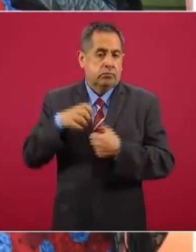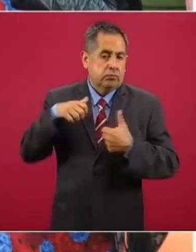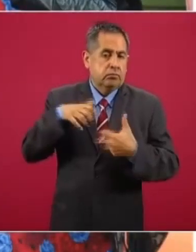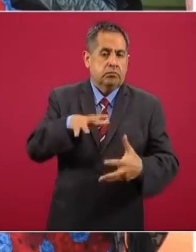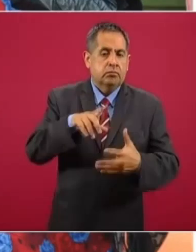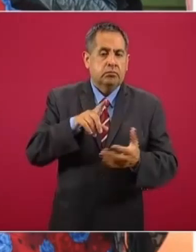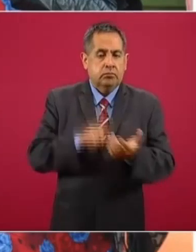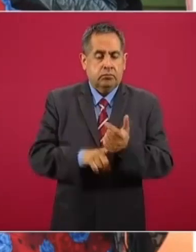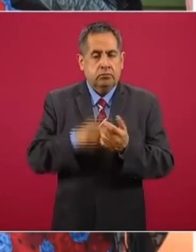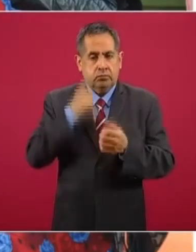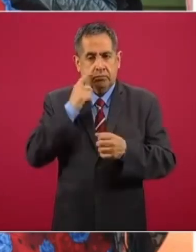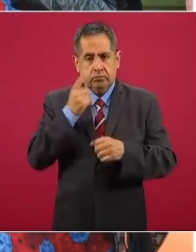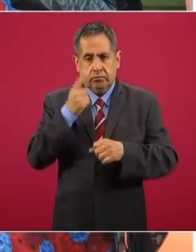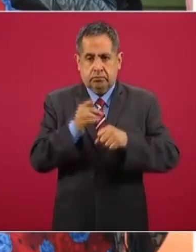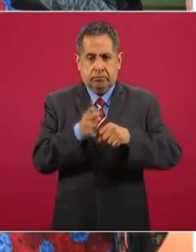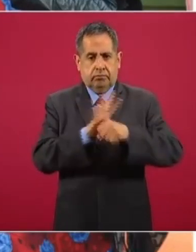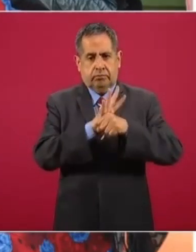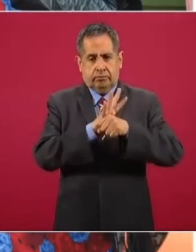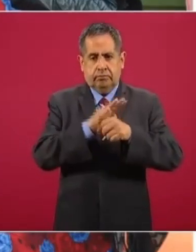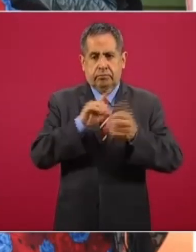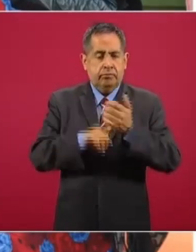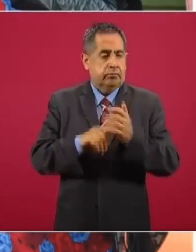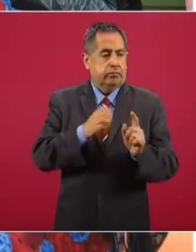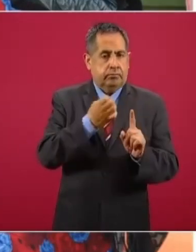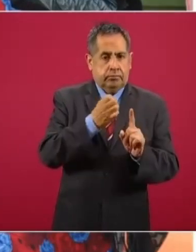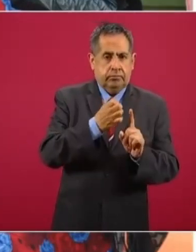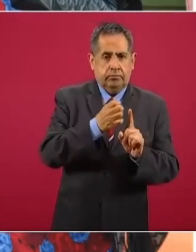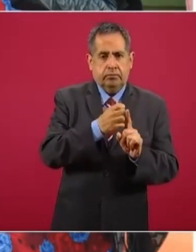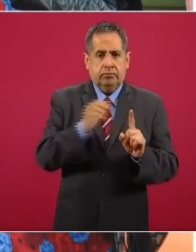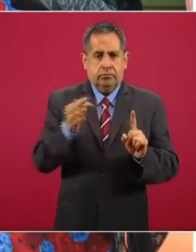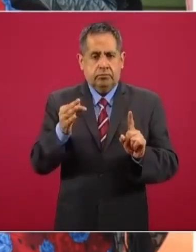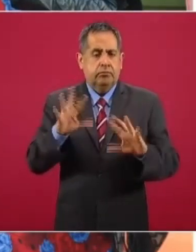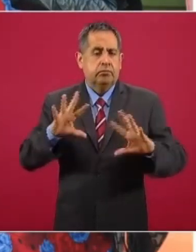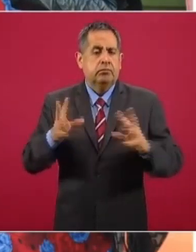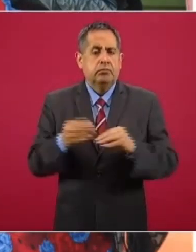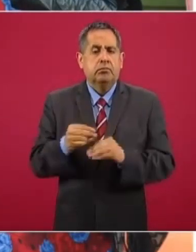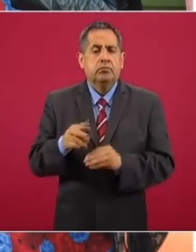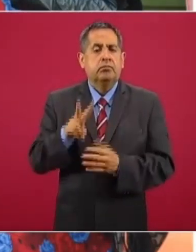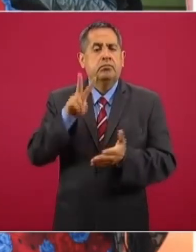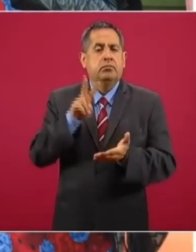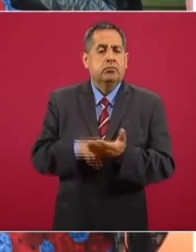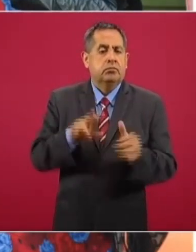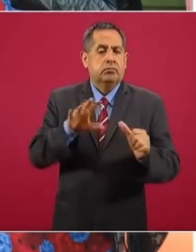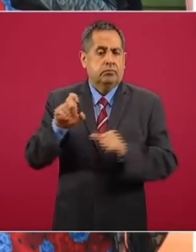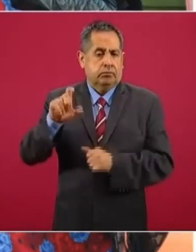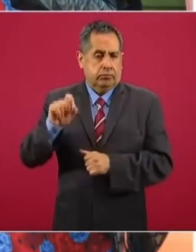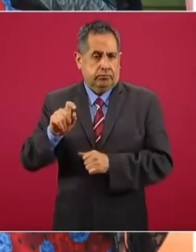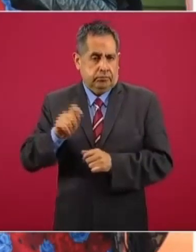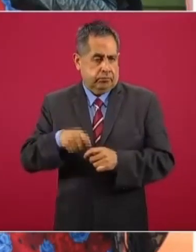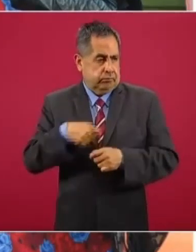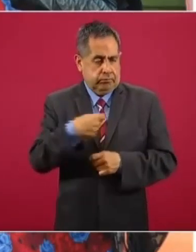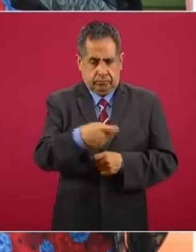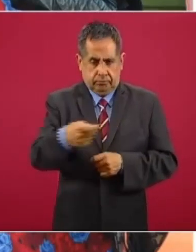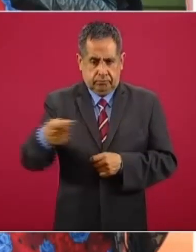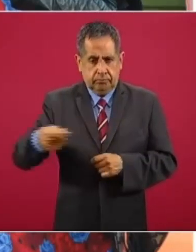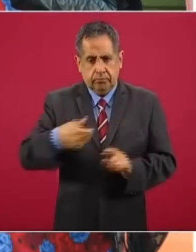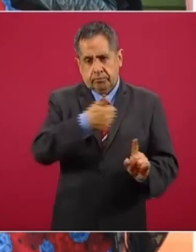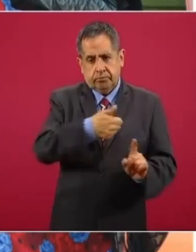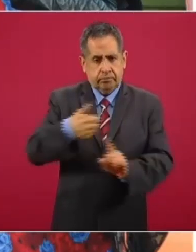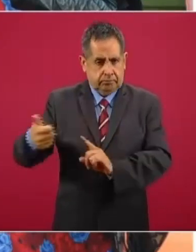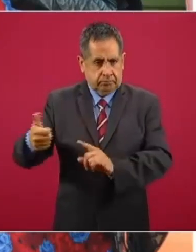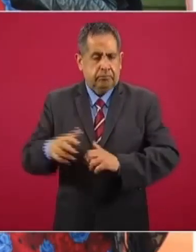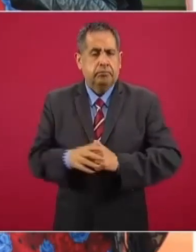el tema de la pandemia, en enero y febrero se dio el primer pago de 2.620